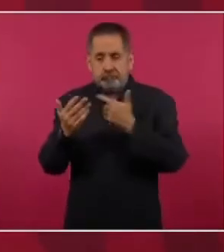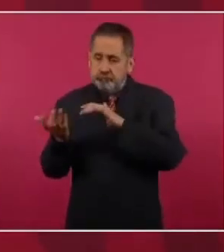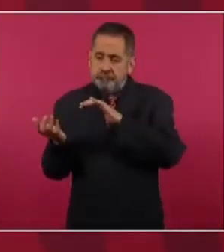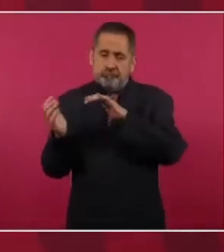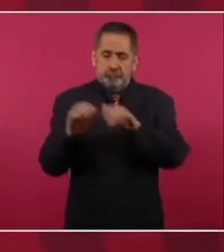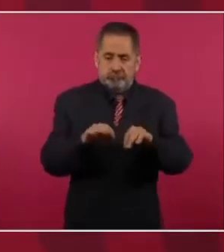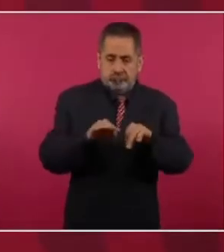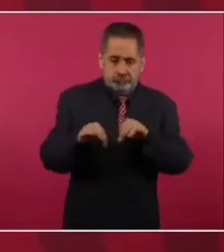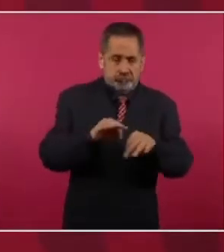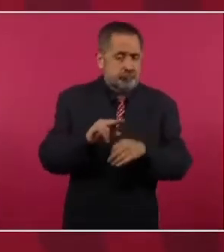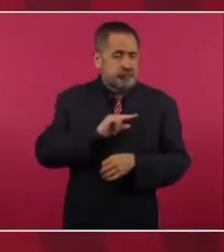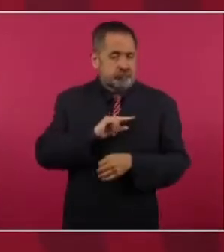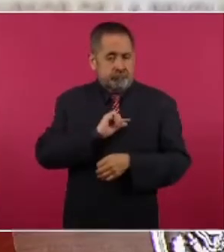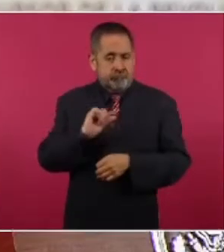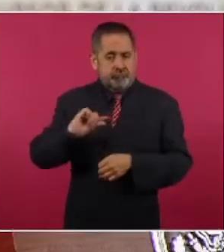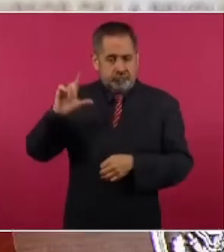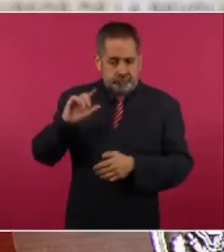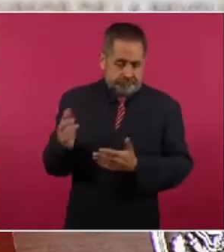de especialistas.